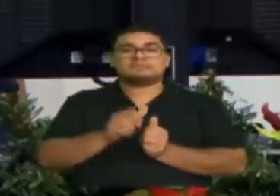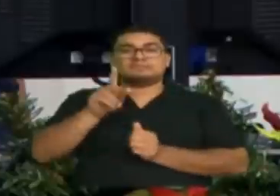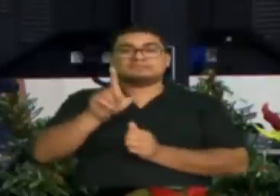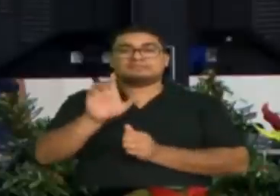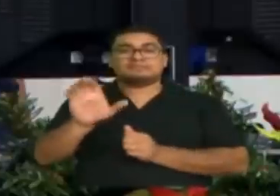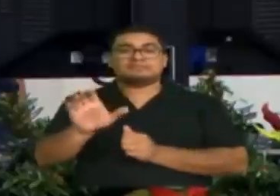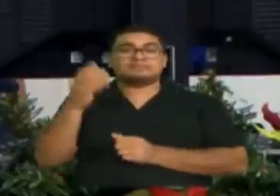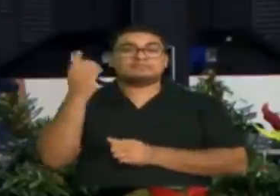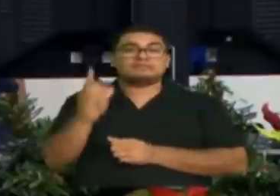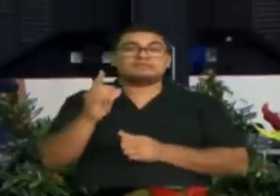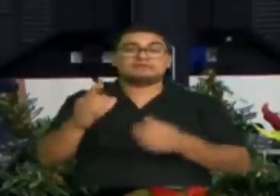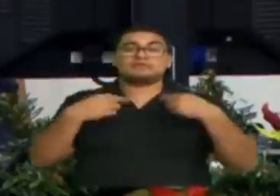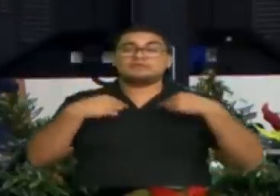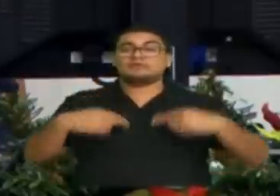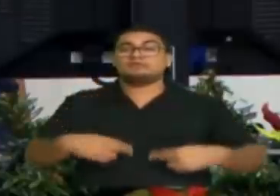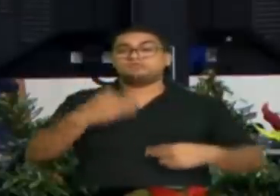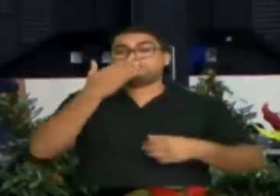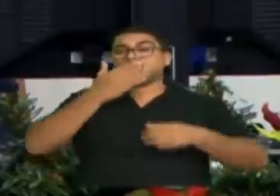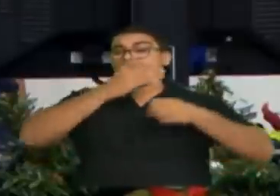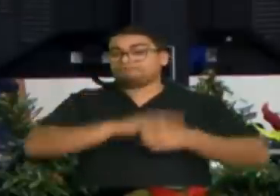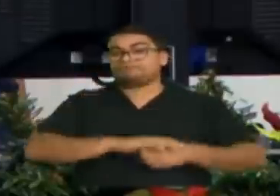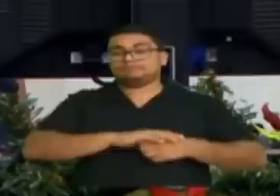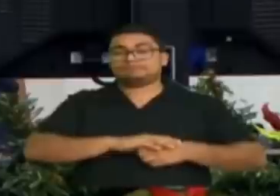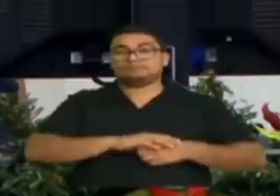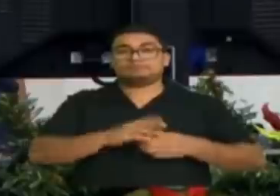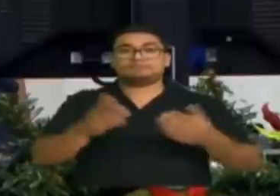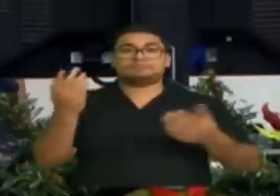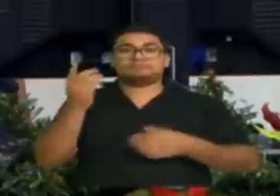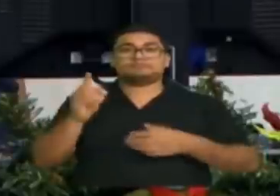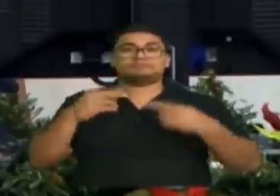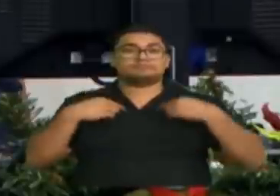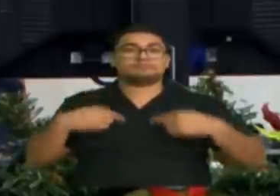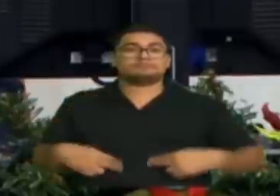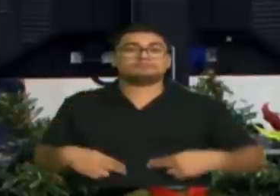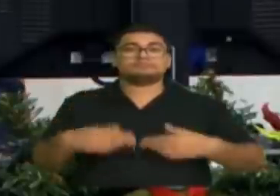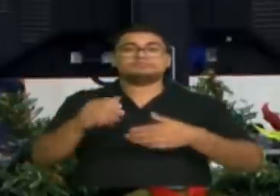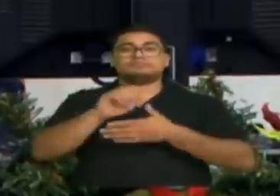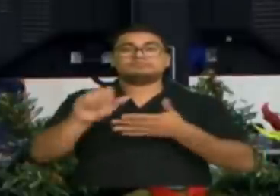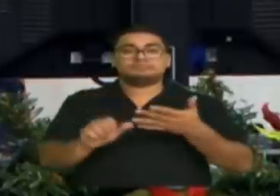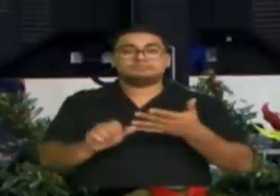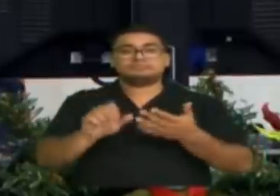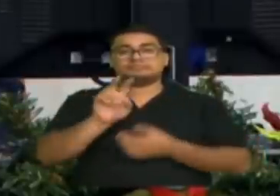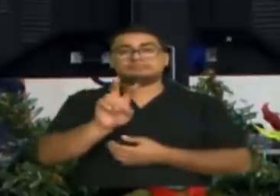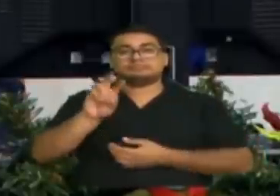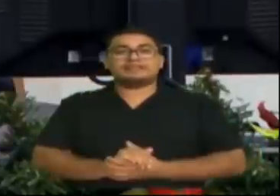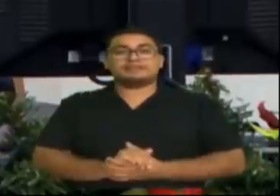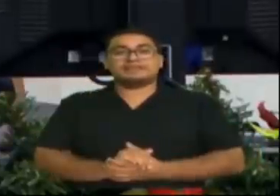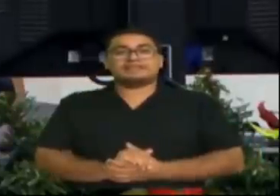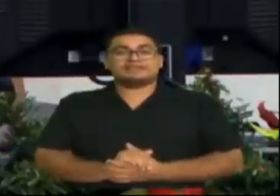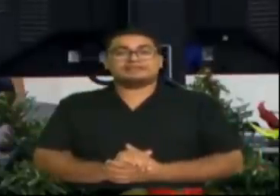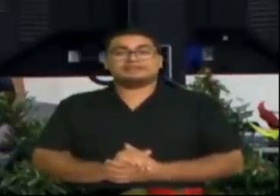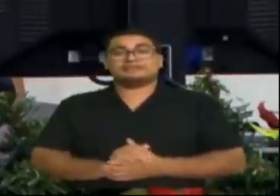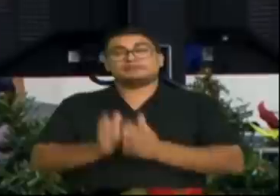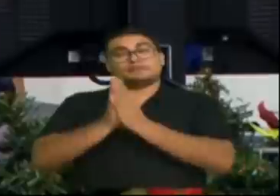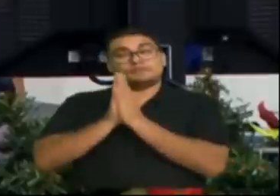violando sus derechos humanos reconocidos en la Declaración Universal de Derechos Humanos en su artículo 23.